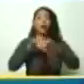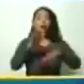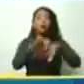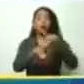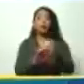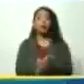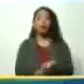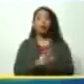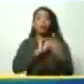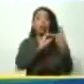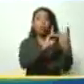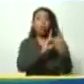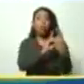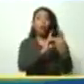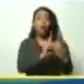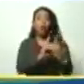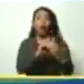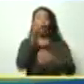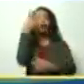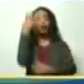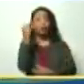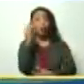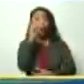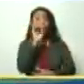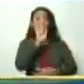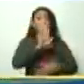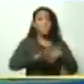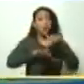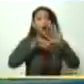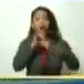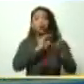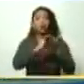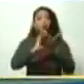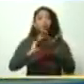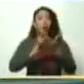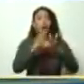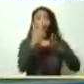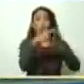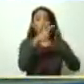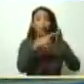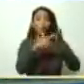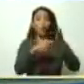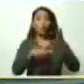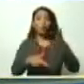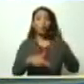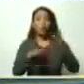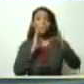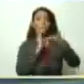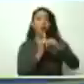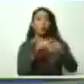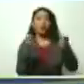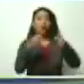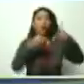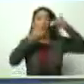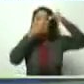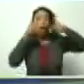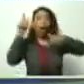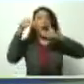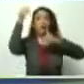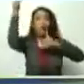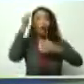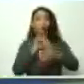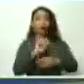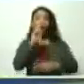diálogo de entendimiento y un buen paso para recuperar los recursos congelados secuestrados en el exterior